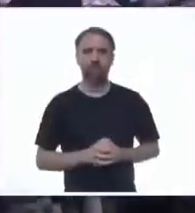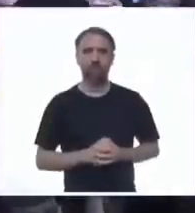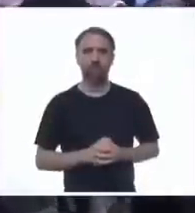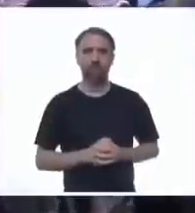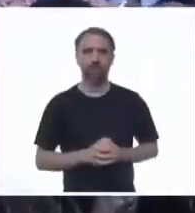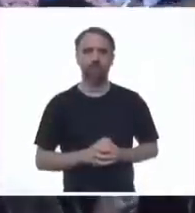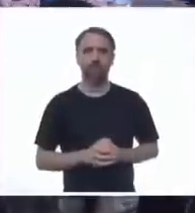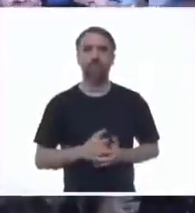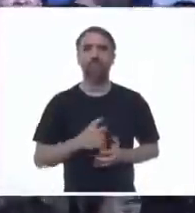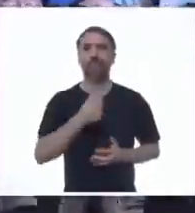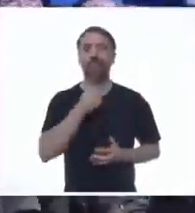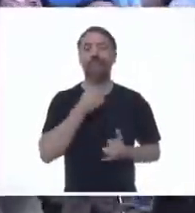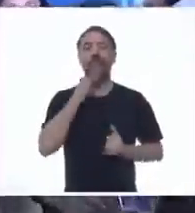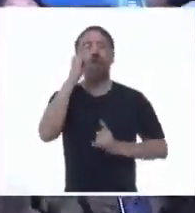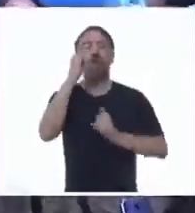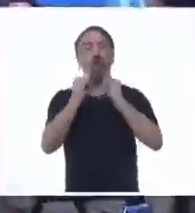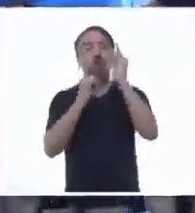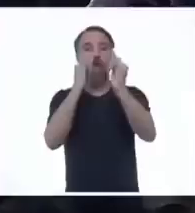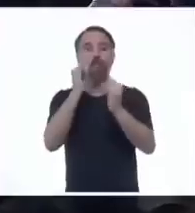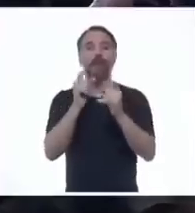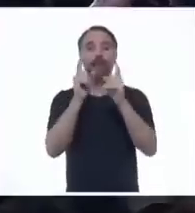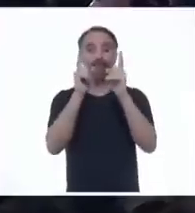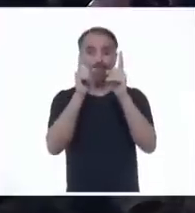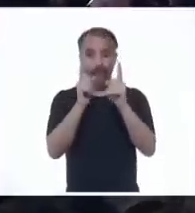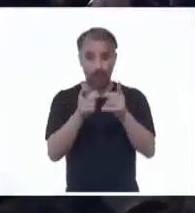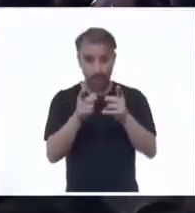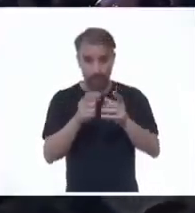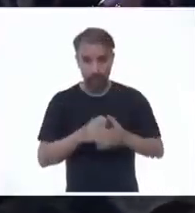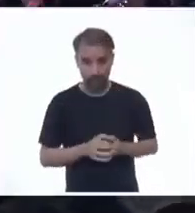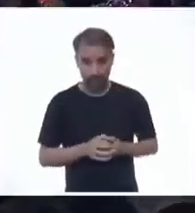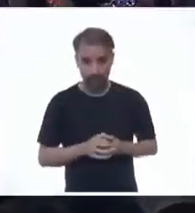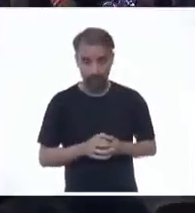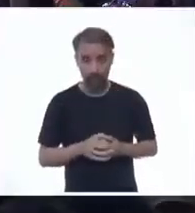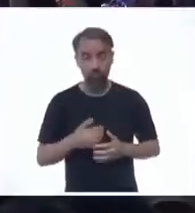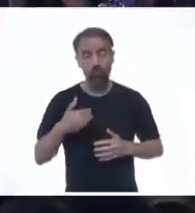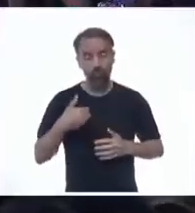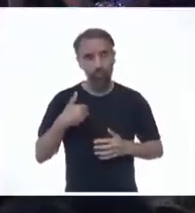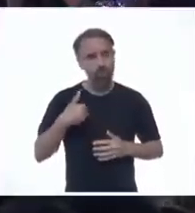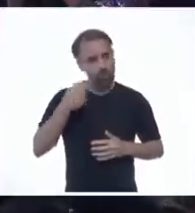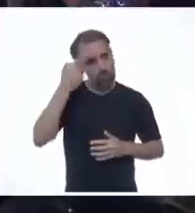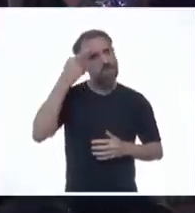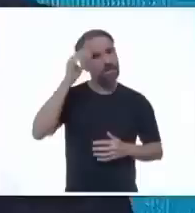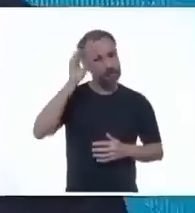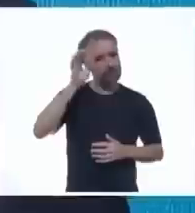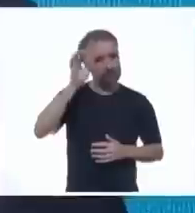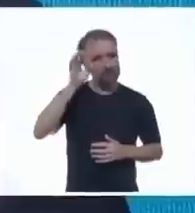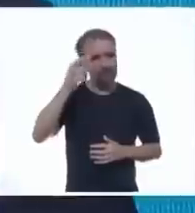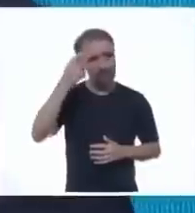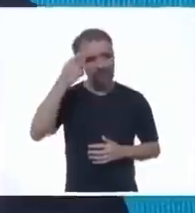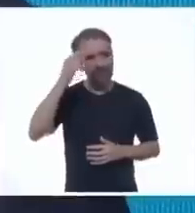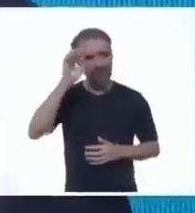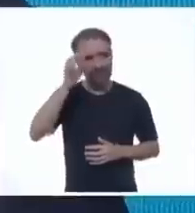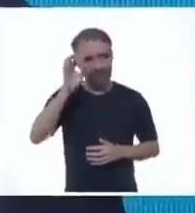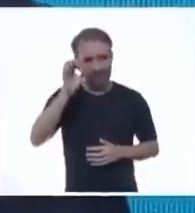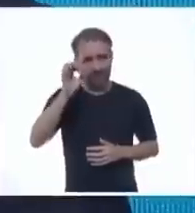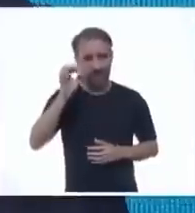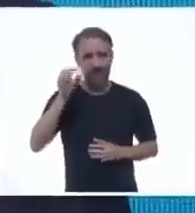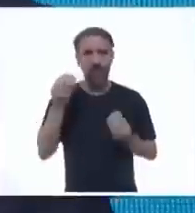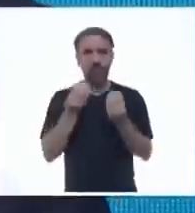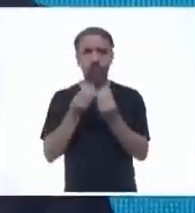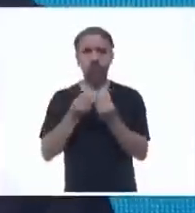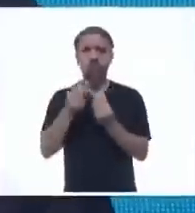Quiero contarles también que soy consciente que muchos argentinos